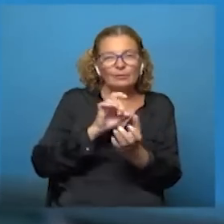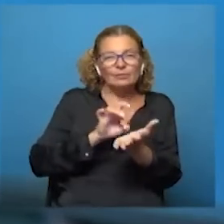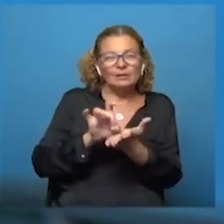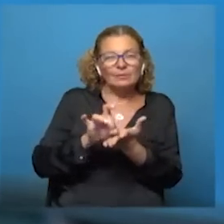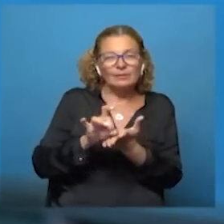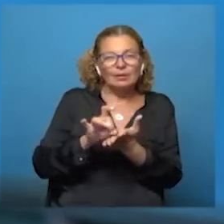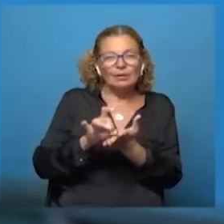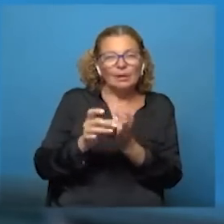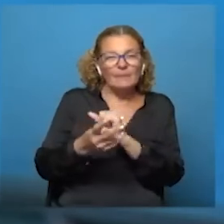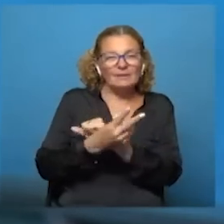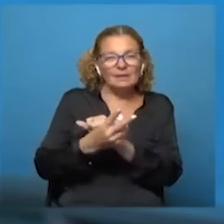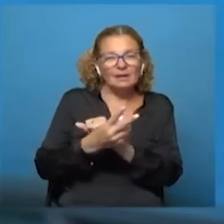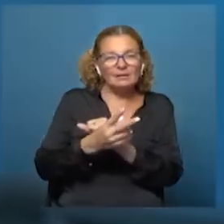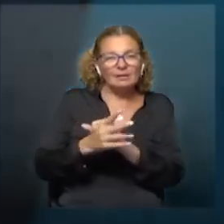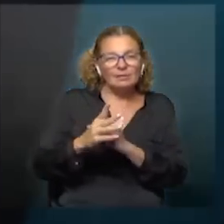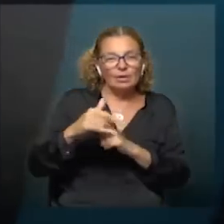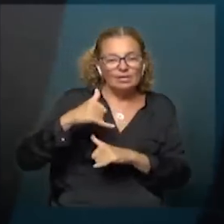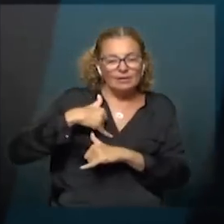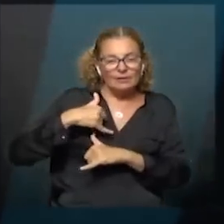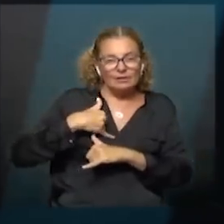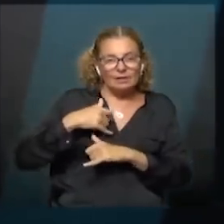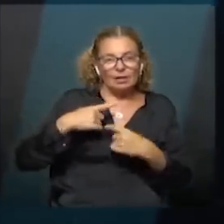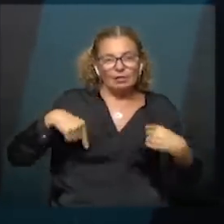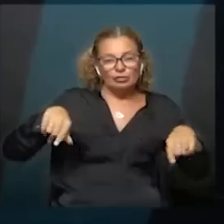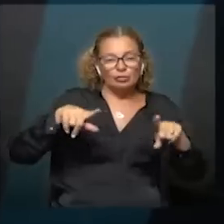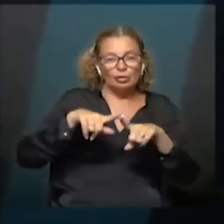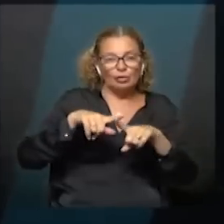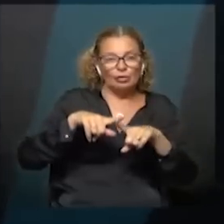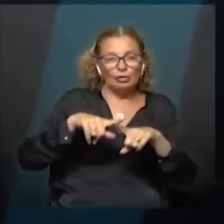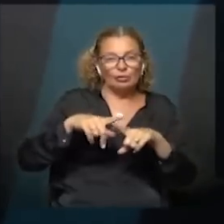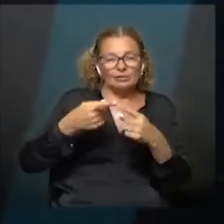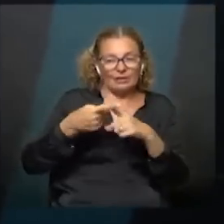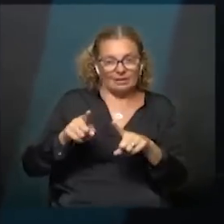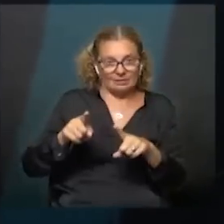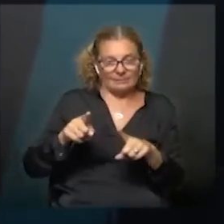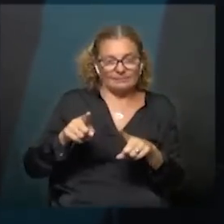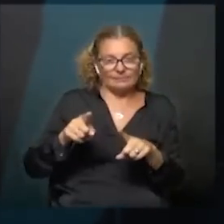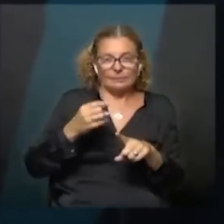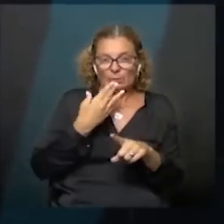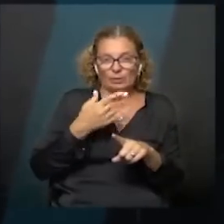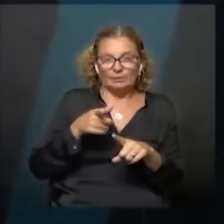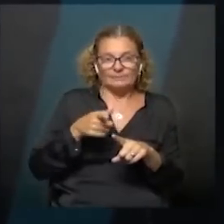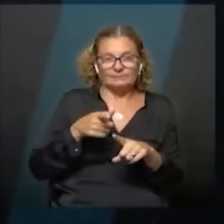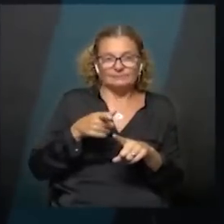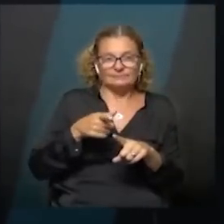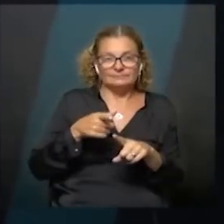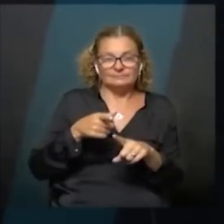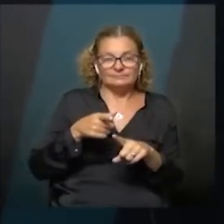especializado que tenés que crear en defensa y todo lo demás que funcione vía civil y bueno era